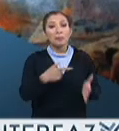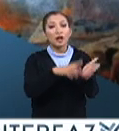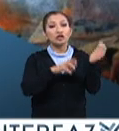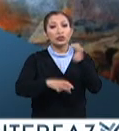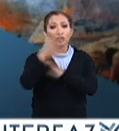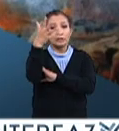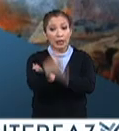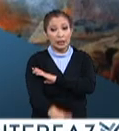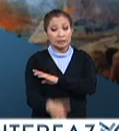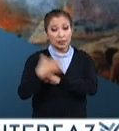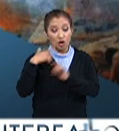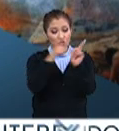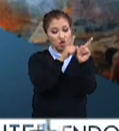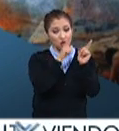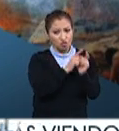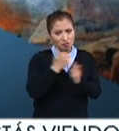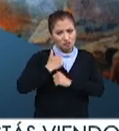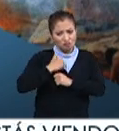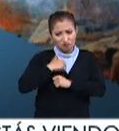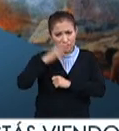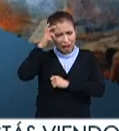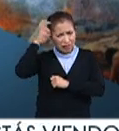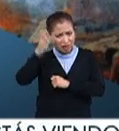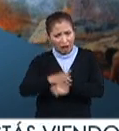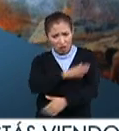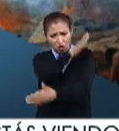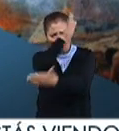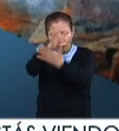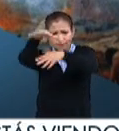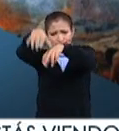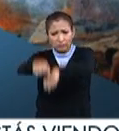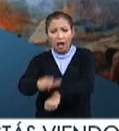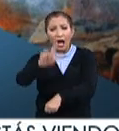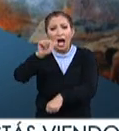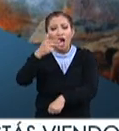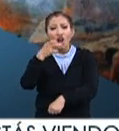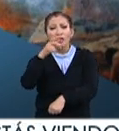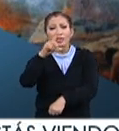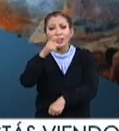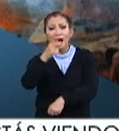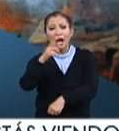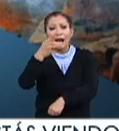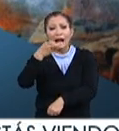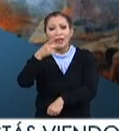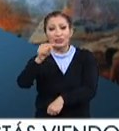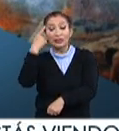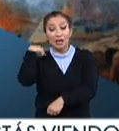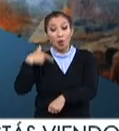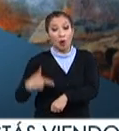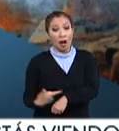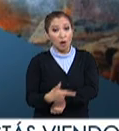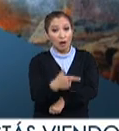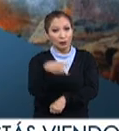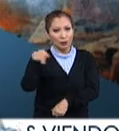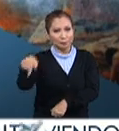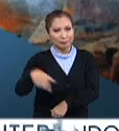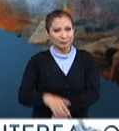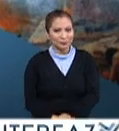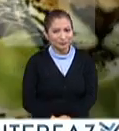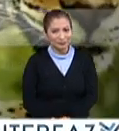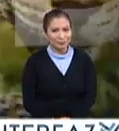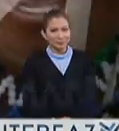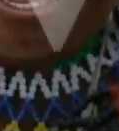En 1810, las fuerzas de Miguel Hidalgo y Costilla toman la Alhóndiga de Granaditas en Guanajuato,